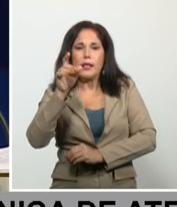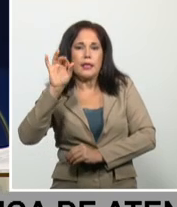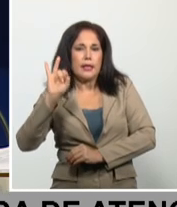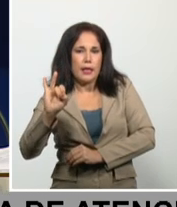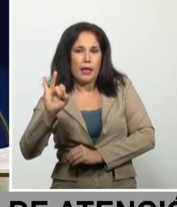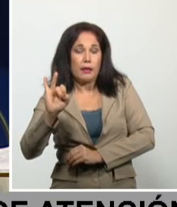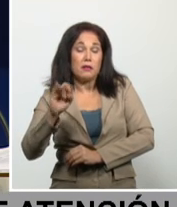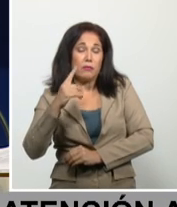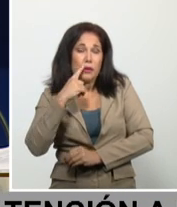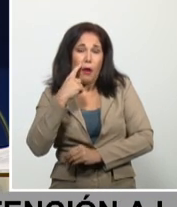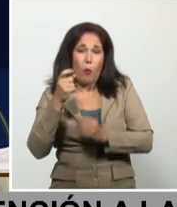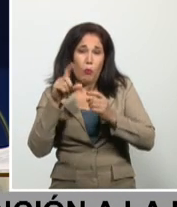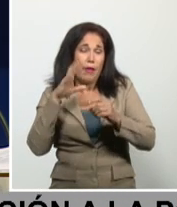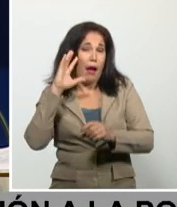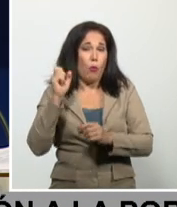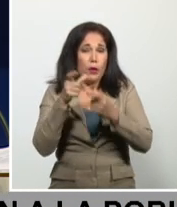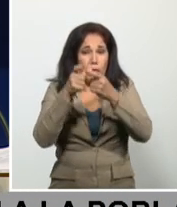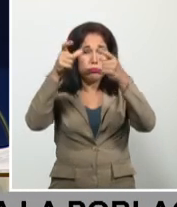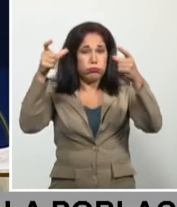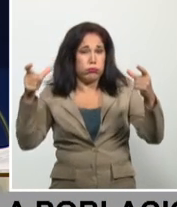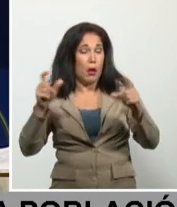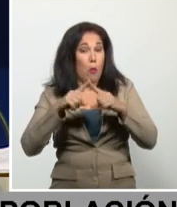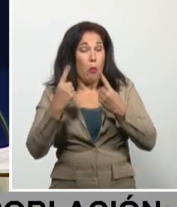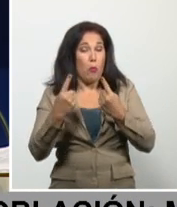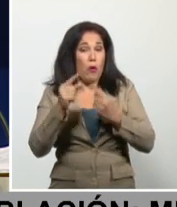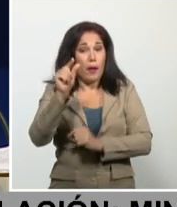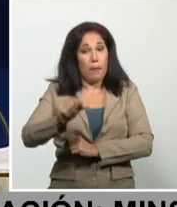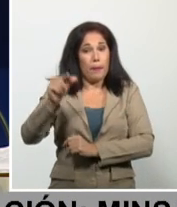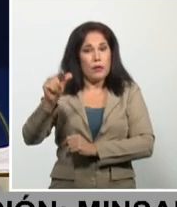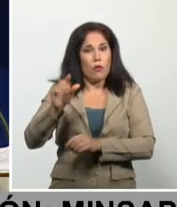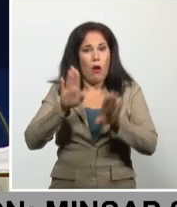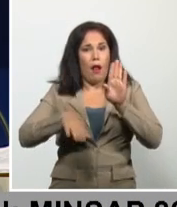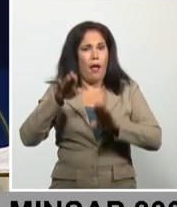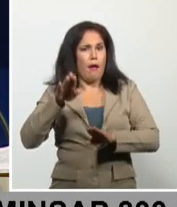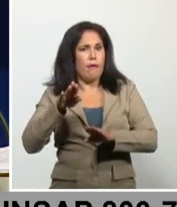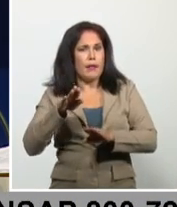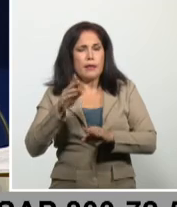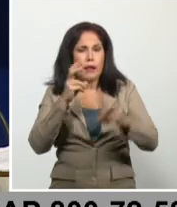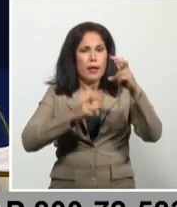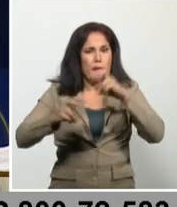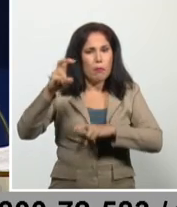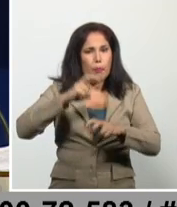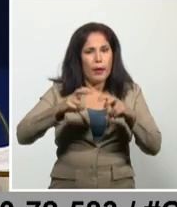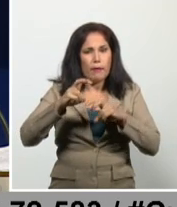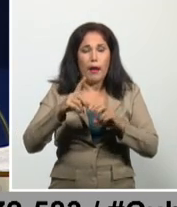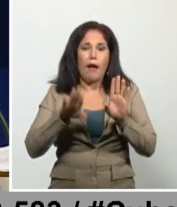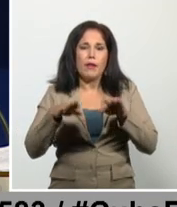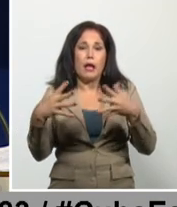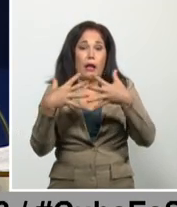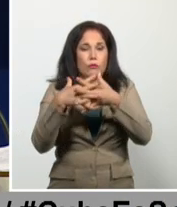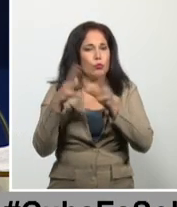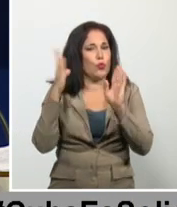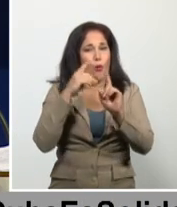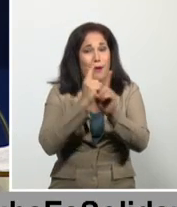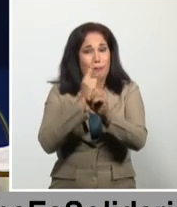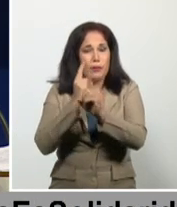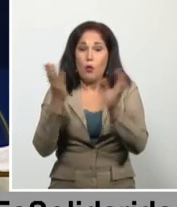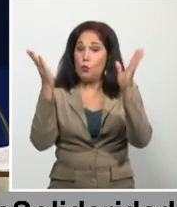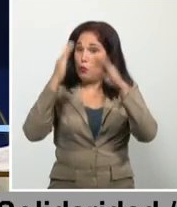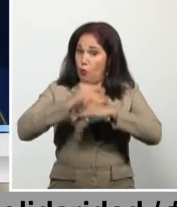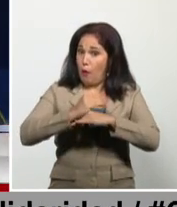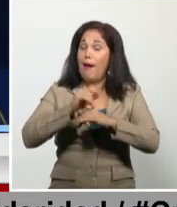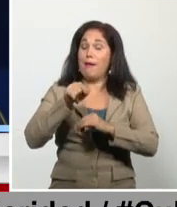que esta cifra se incrementa porque son casos que no es tan fácil establecer la relación